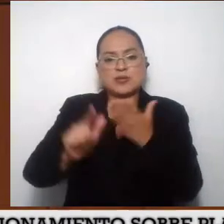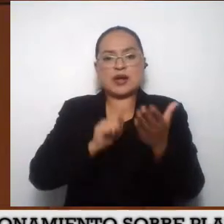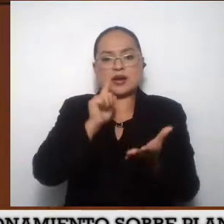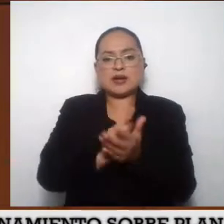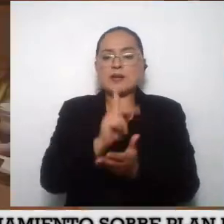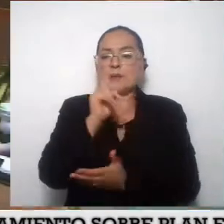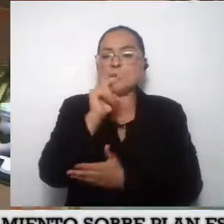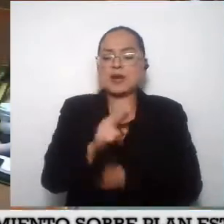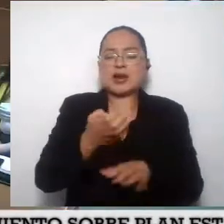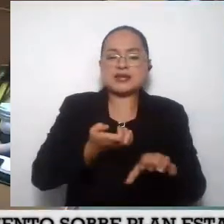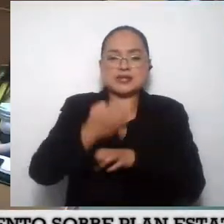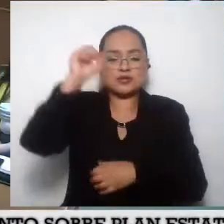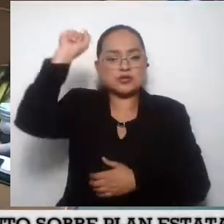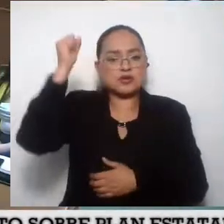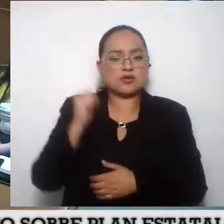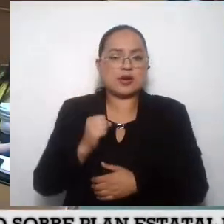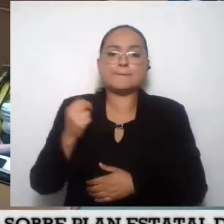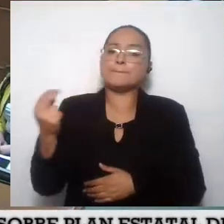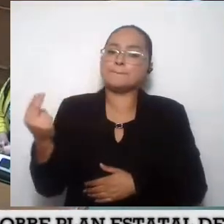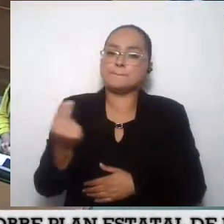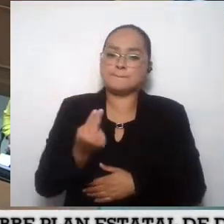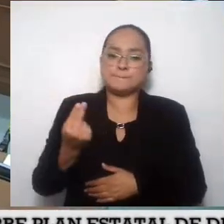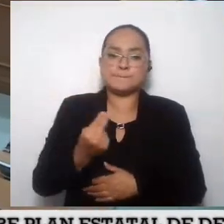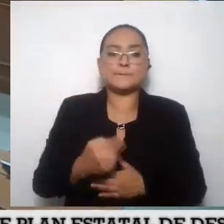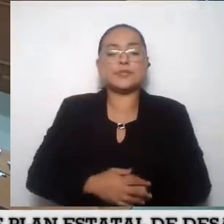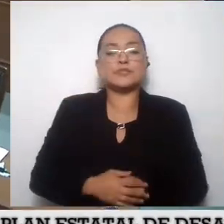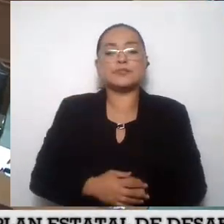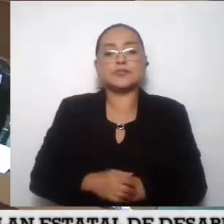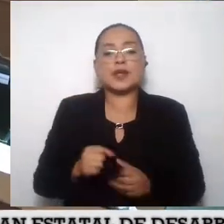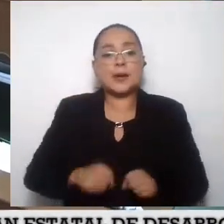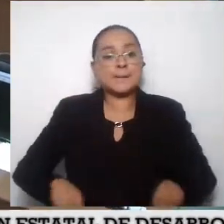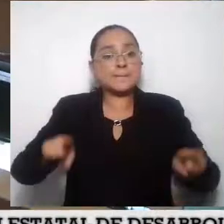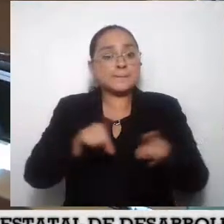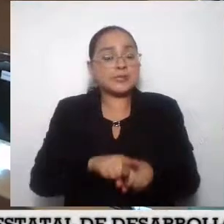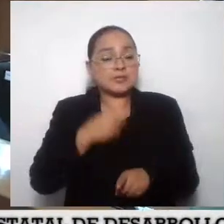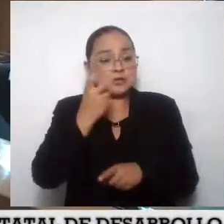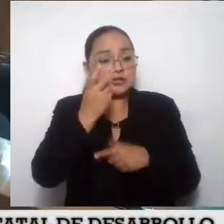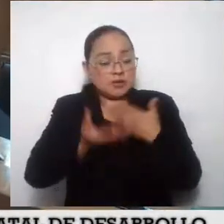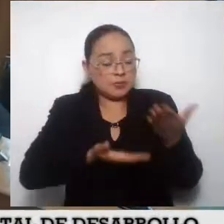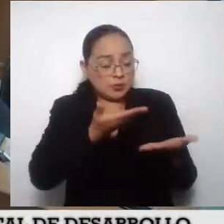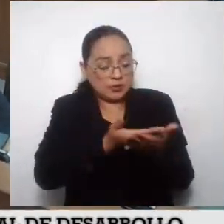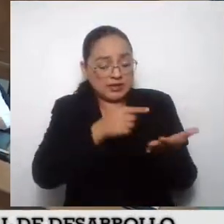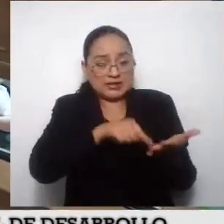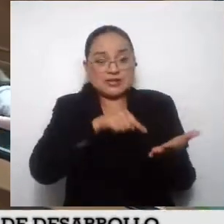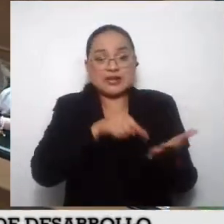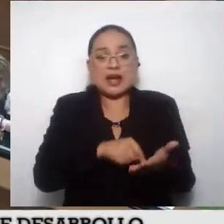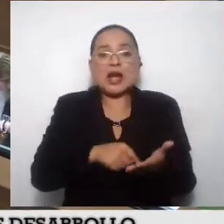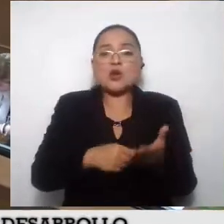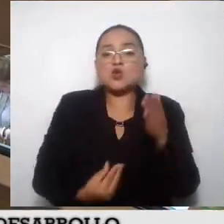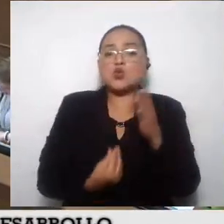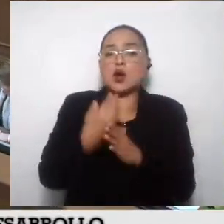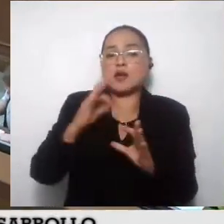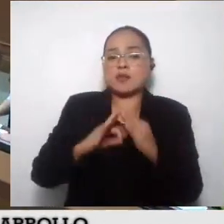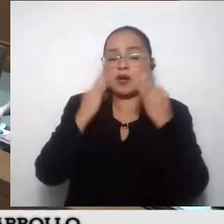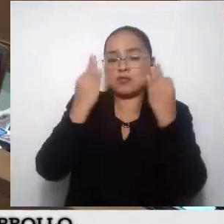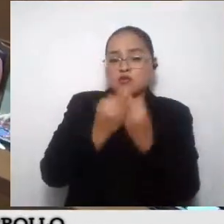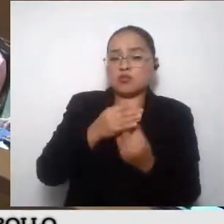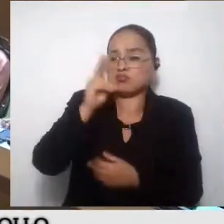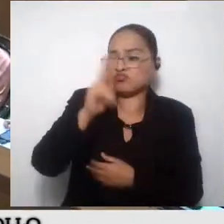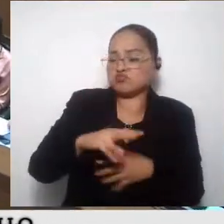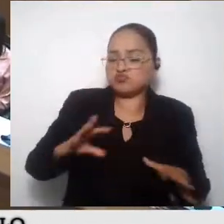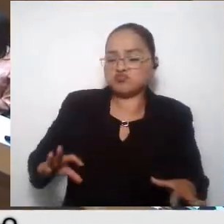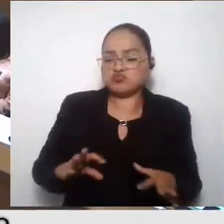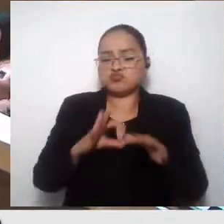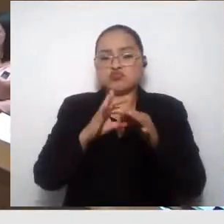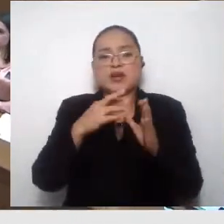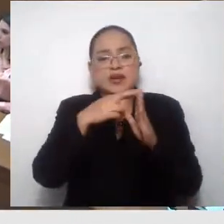el estado de Sinaloa. Será eso una gran alternativa, una gran condición, un gran